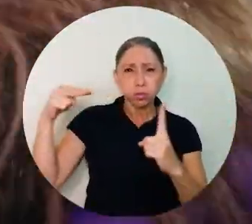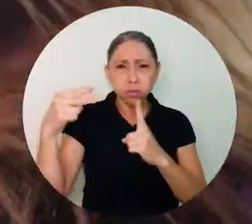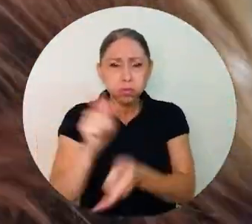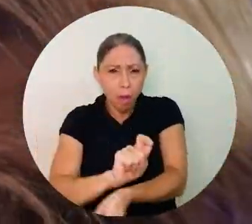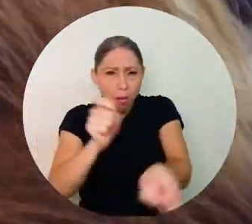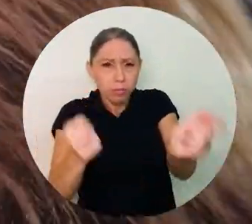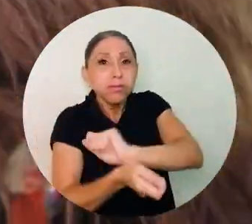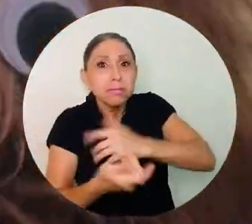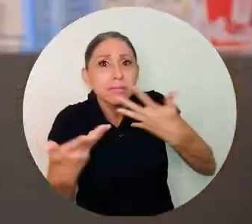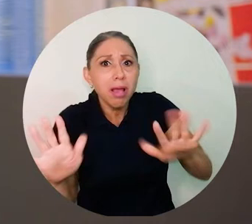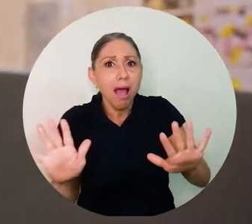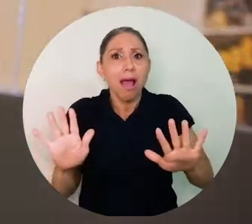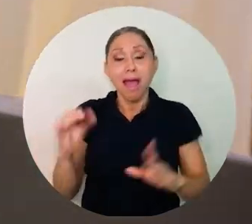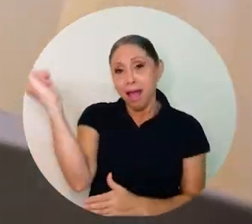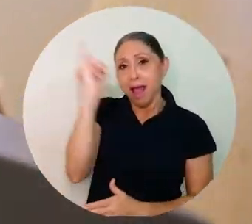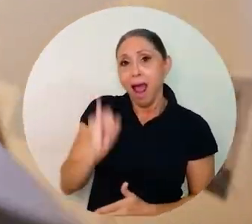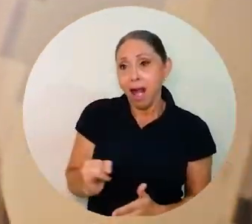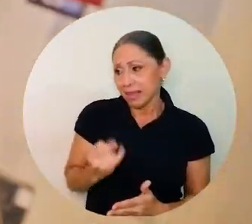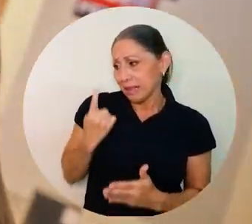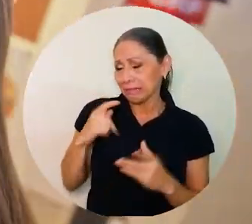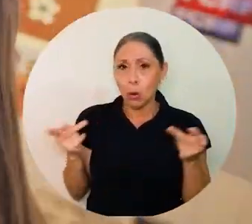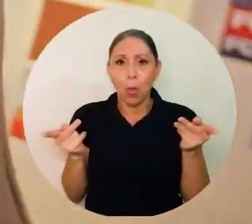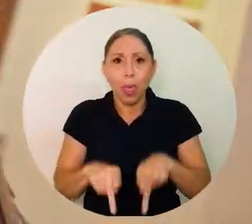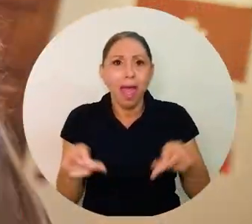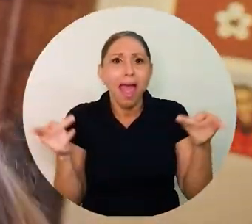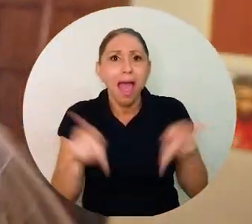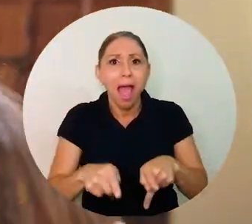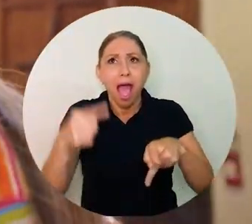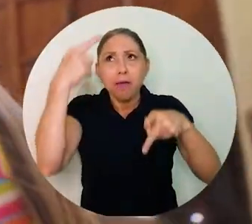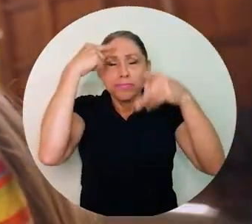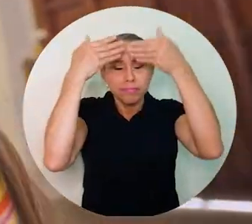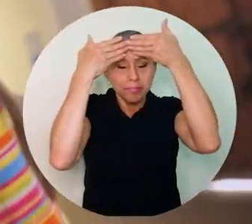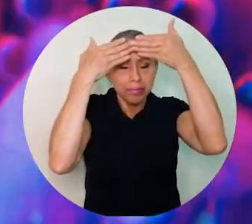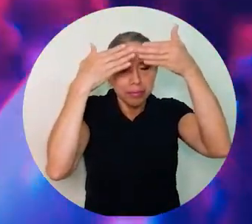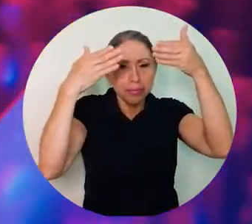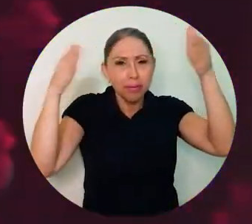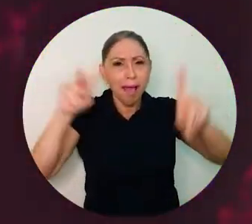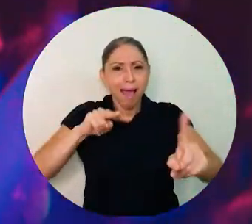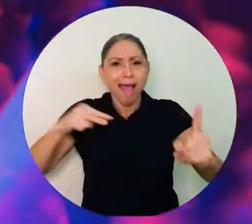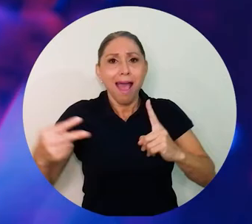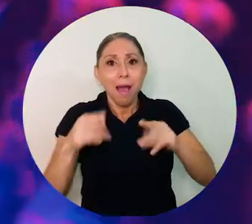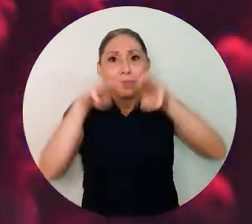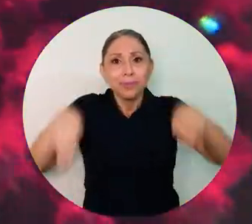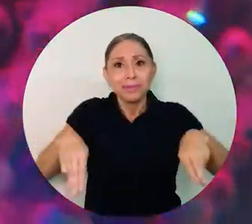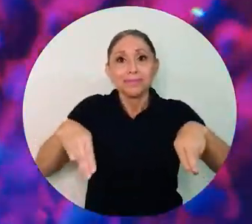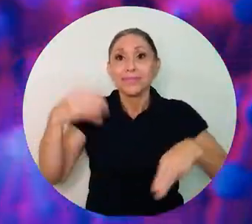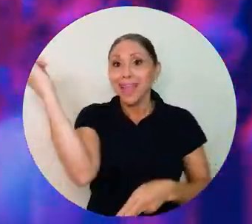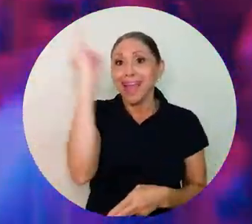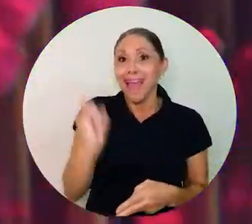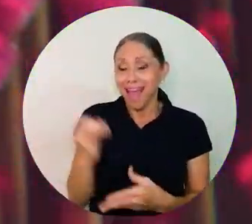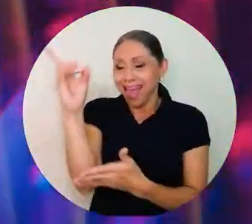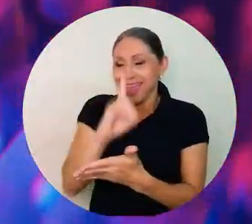transforma la razón. El arte contemporáneo te expande la visión. Museo de